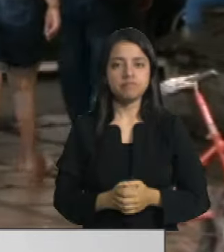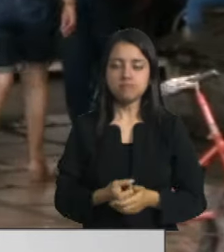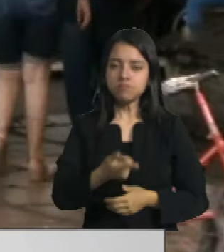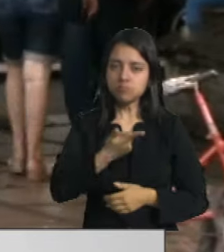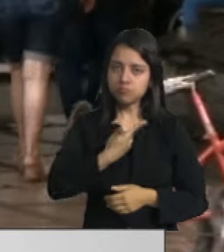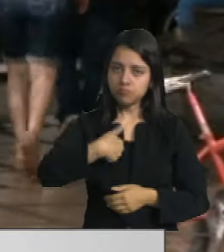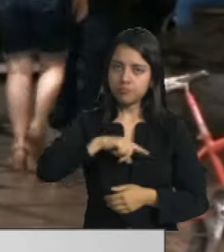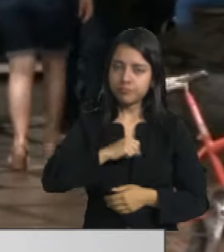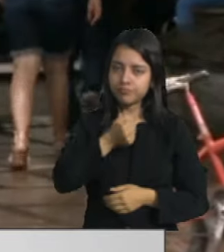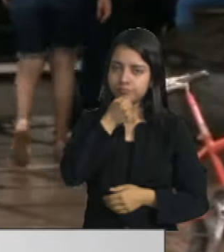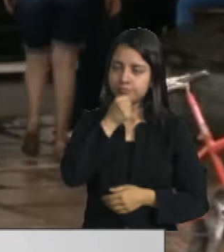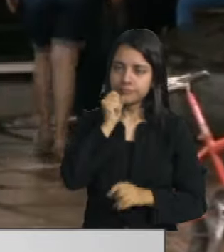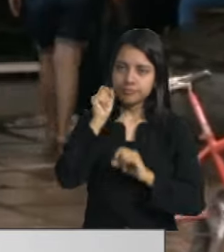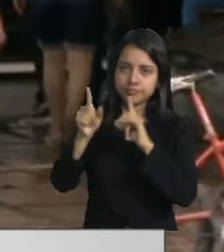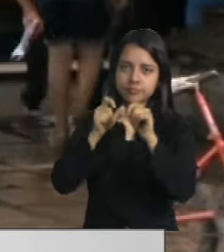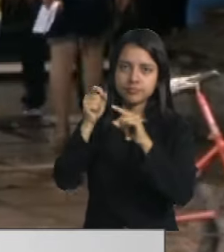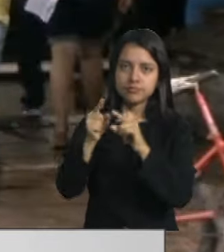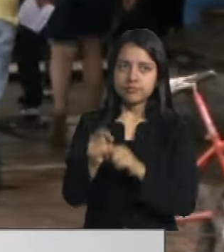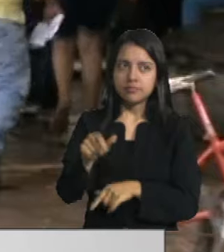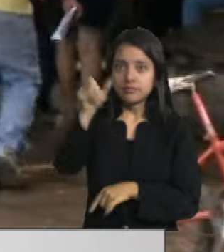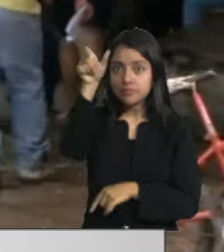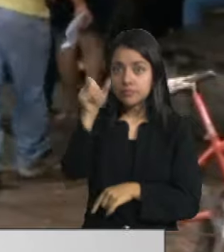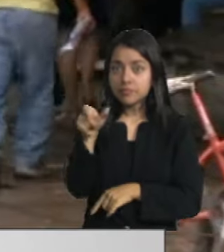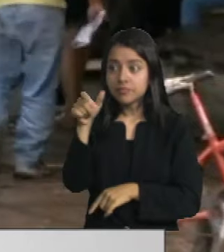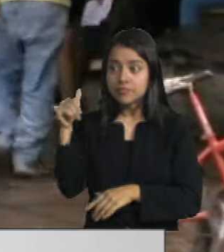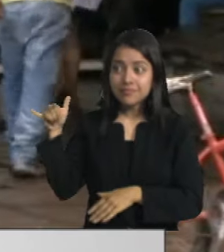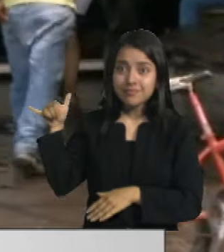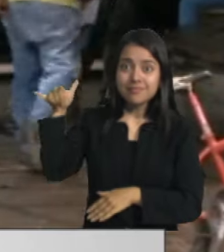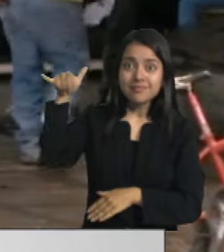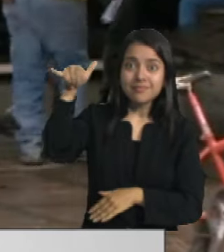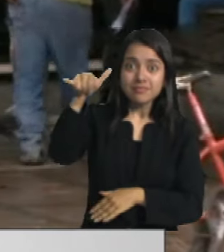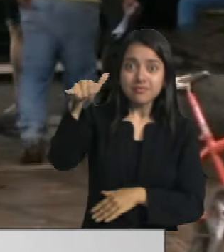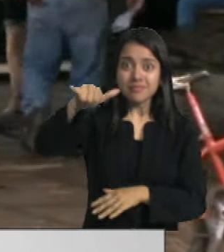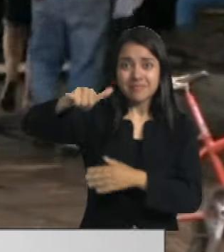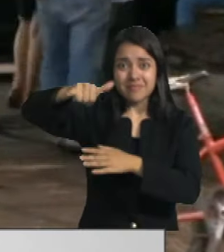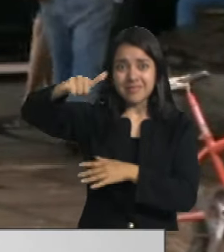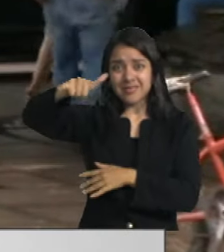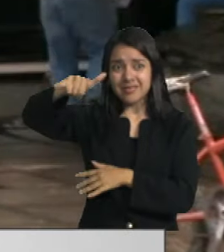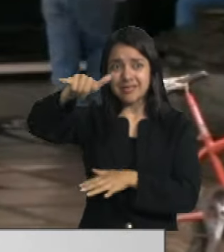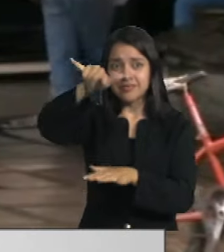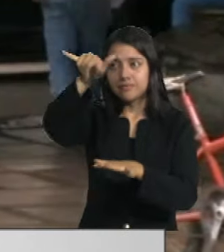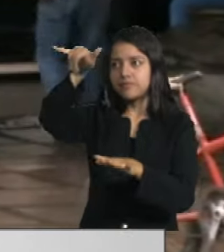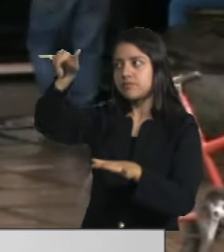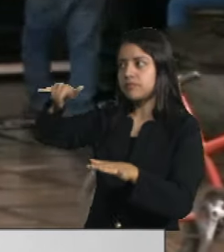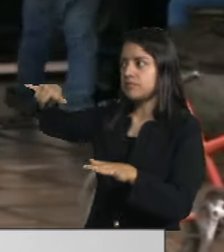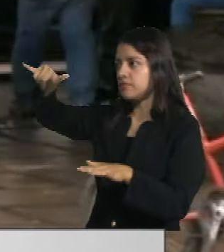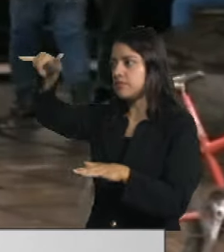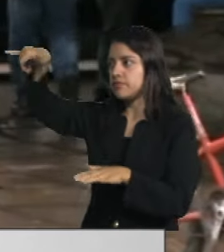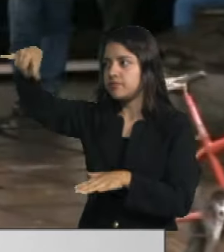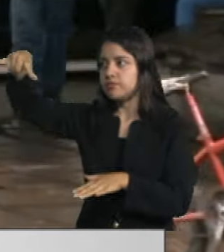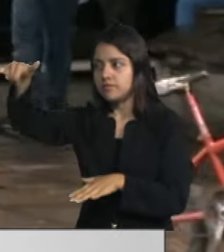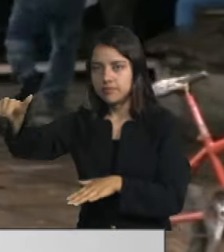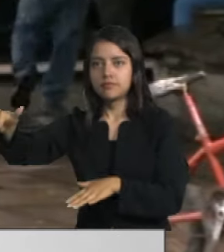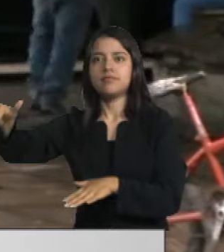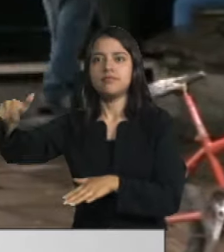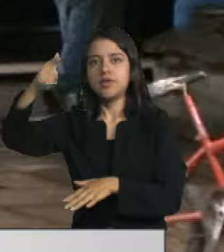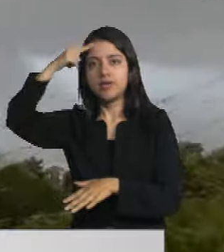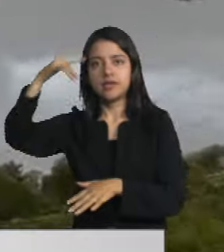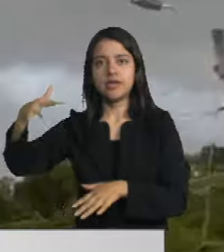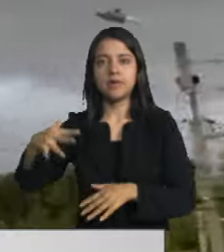CMI, habló con la pasajera de un avión que vivió la emergencia y que fue desviado a la ciudad de